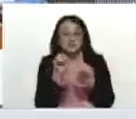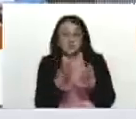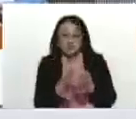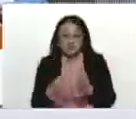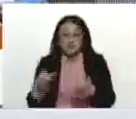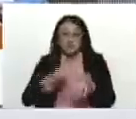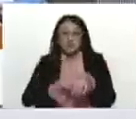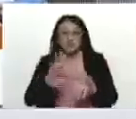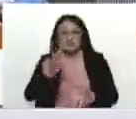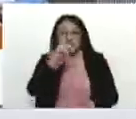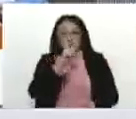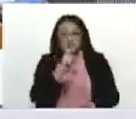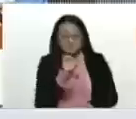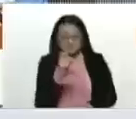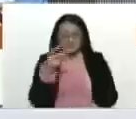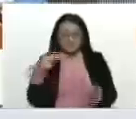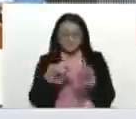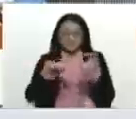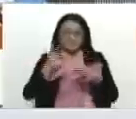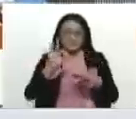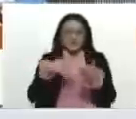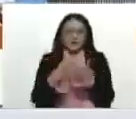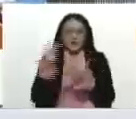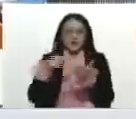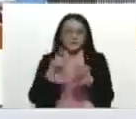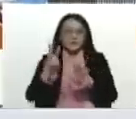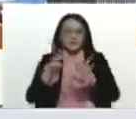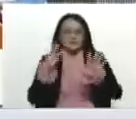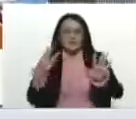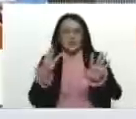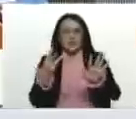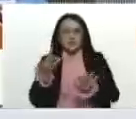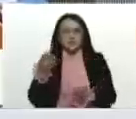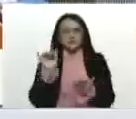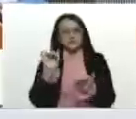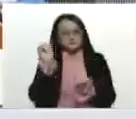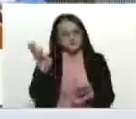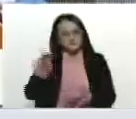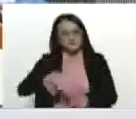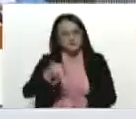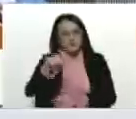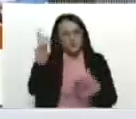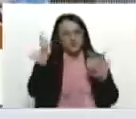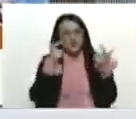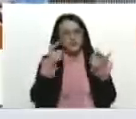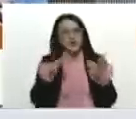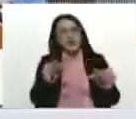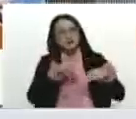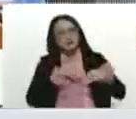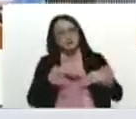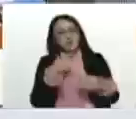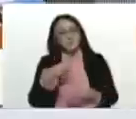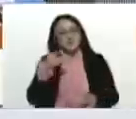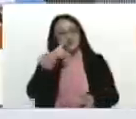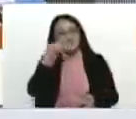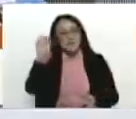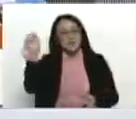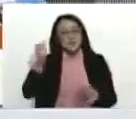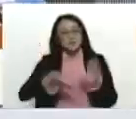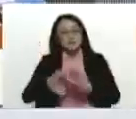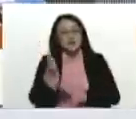de tiempo cinco años 2013-2018 de que murió el presidente Chávez y asumió el presidente maduro salieron de Venezuela